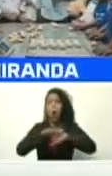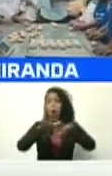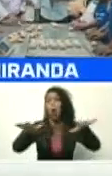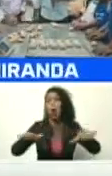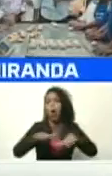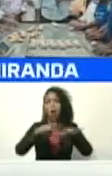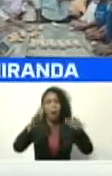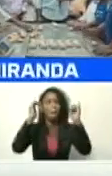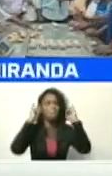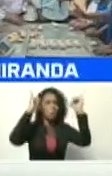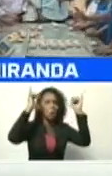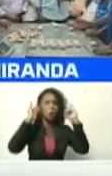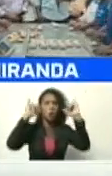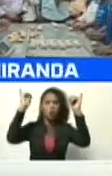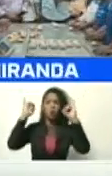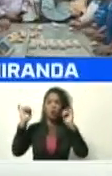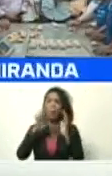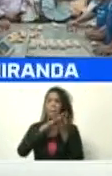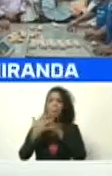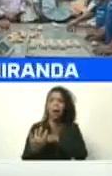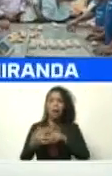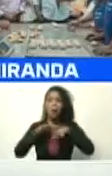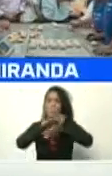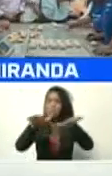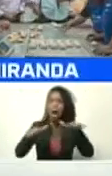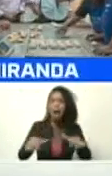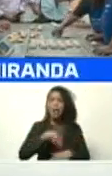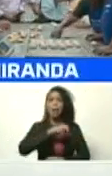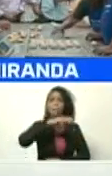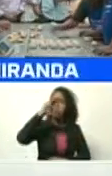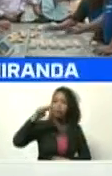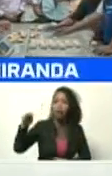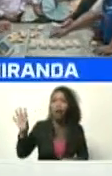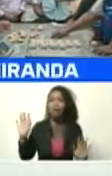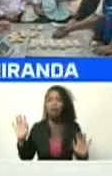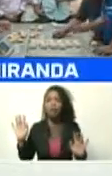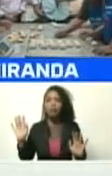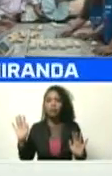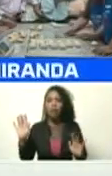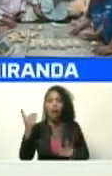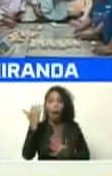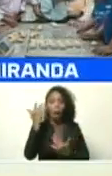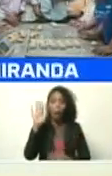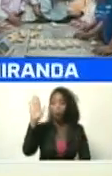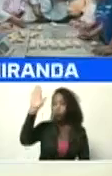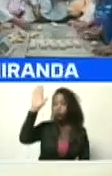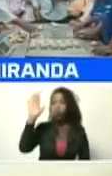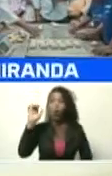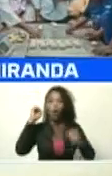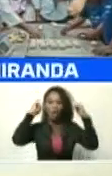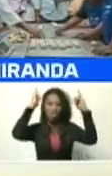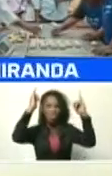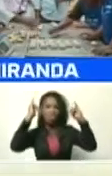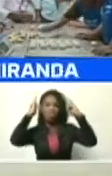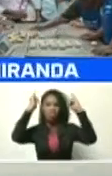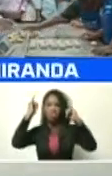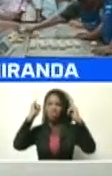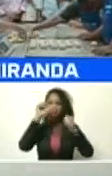a rumbear en el barrio, en la playa, en la montaña. ¿Ah? Levanten la mano los que rumbearon en Semana Santa.